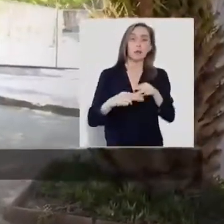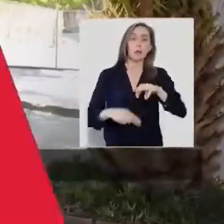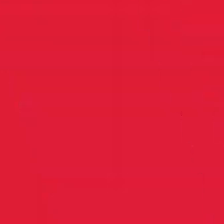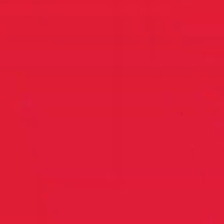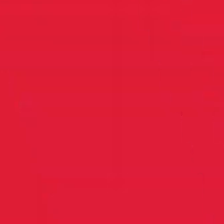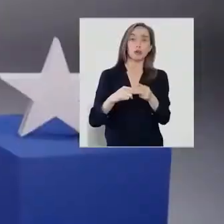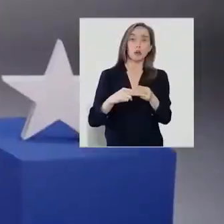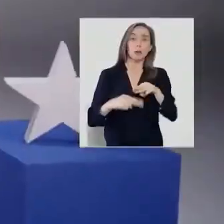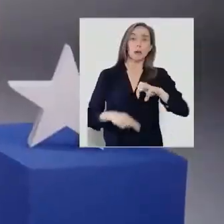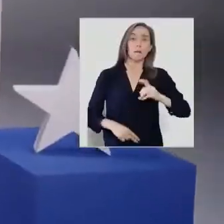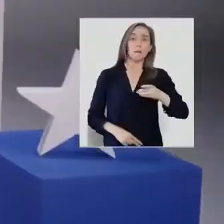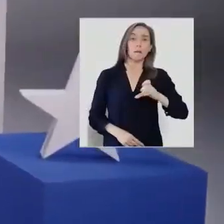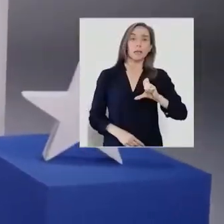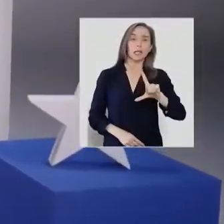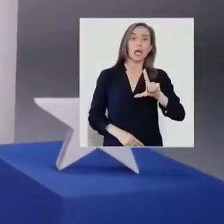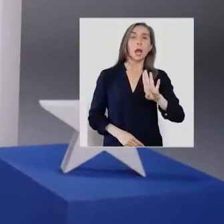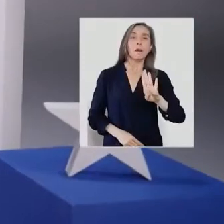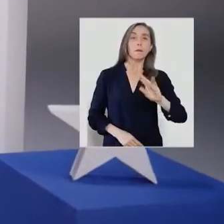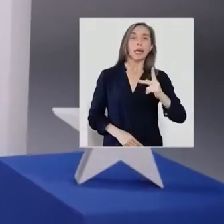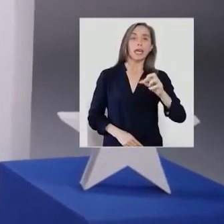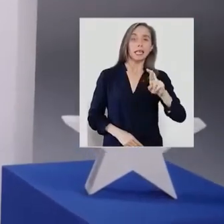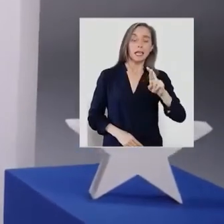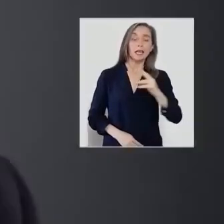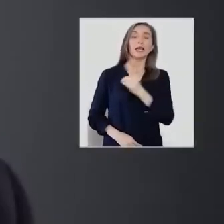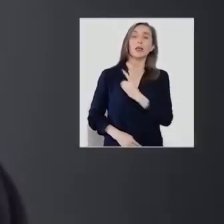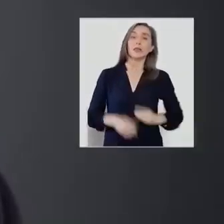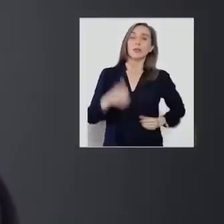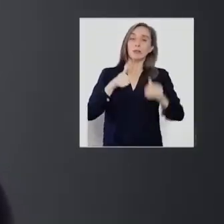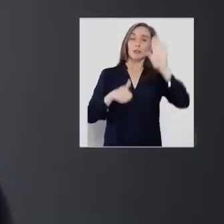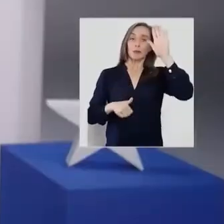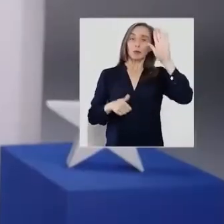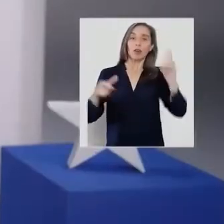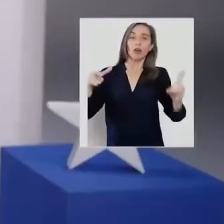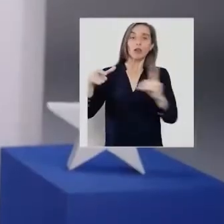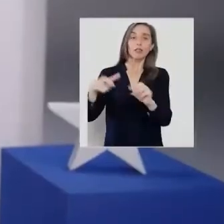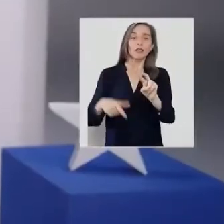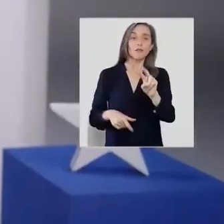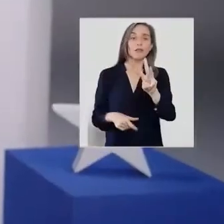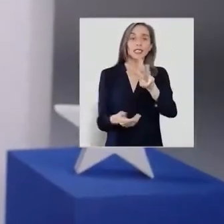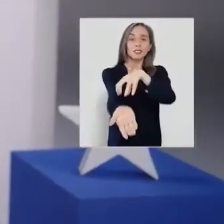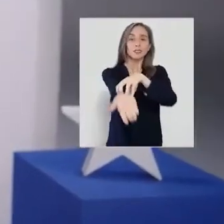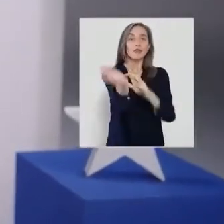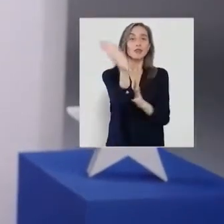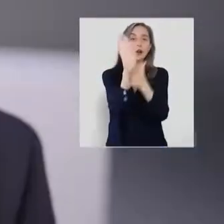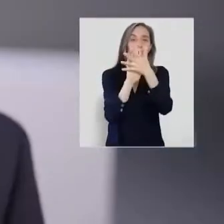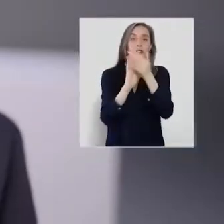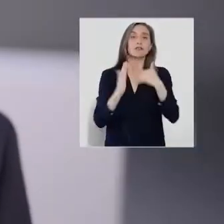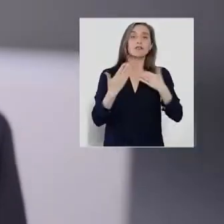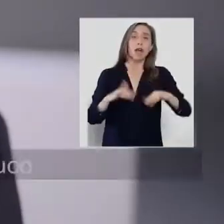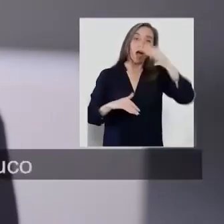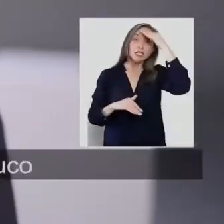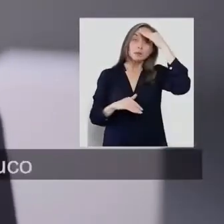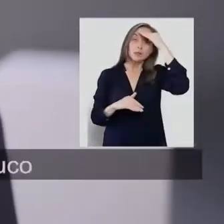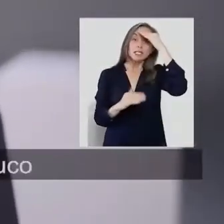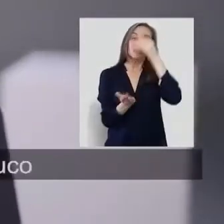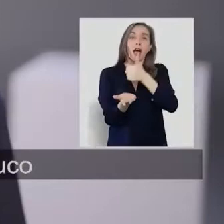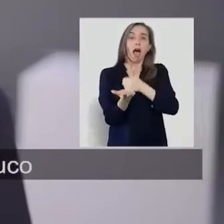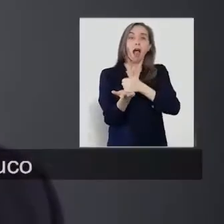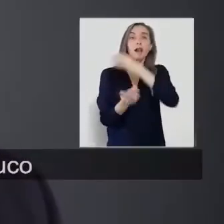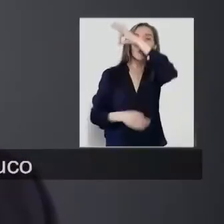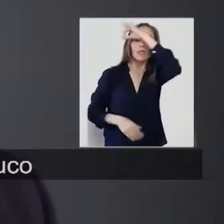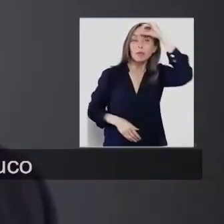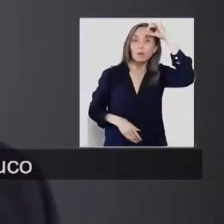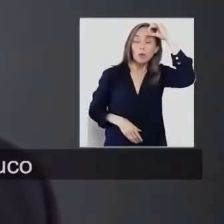Chalper trabaja. Mi nombre es Miguel Becker Alvear, candidato a diputado por el Distrito 23 de la Araucanía. Mi experiencia